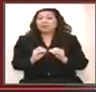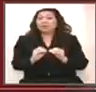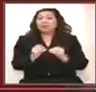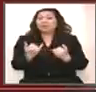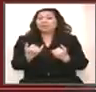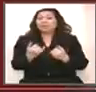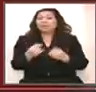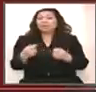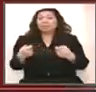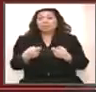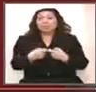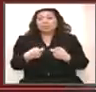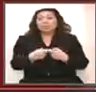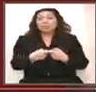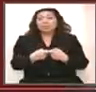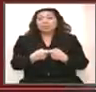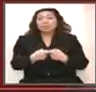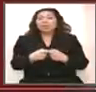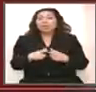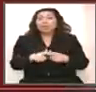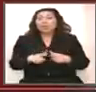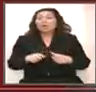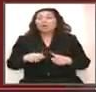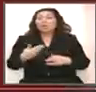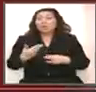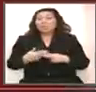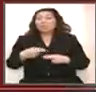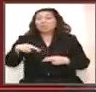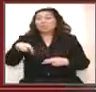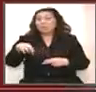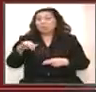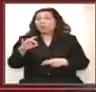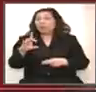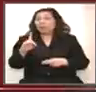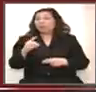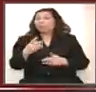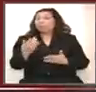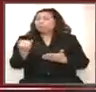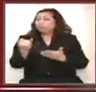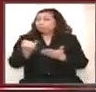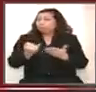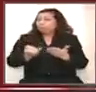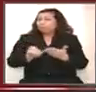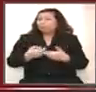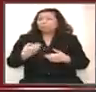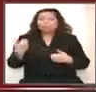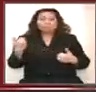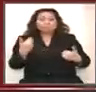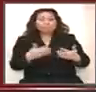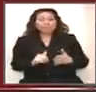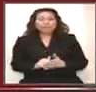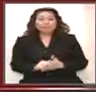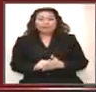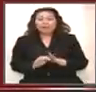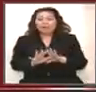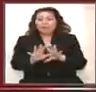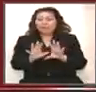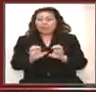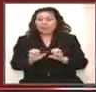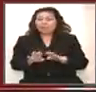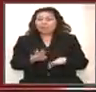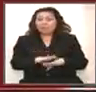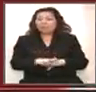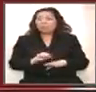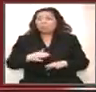establecidas estas redes. La red local Puedo tiene por propósito diseñar, implementar y evaluar el plan